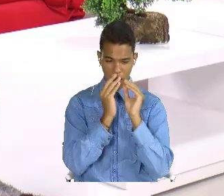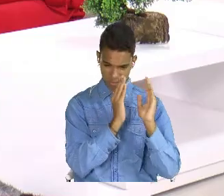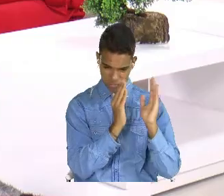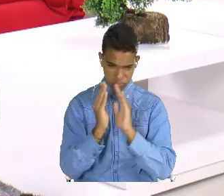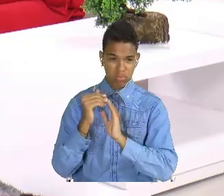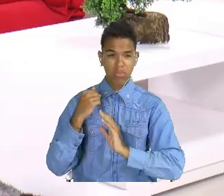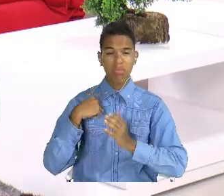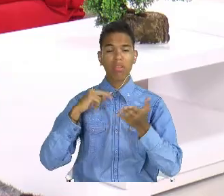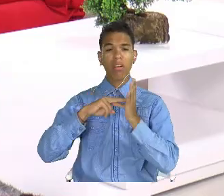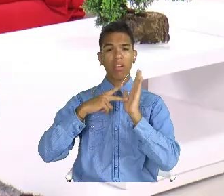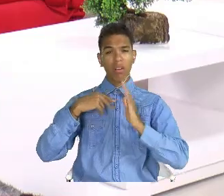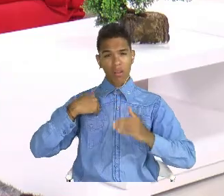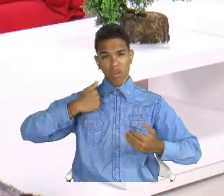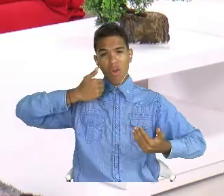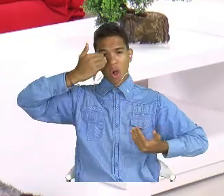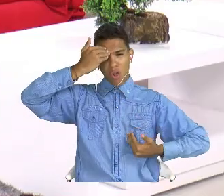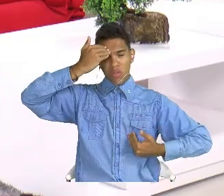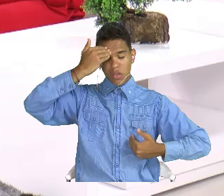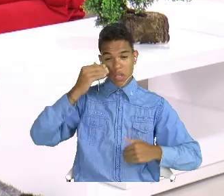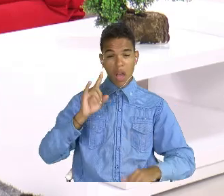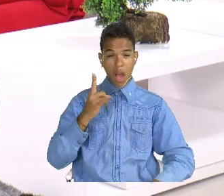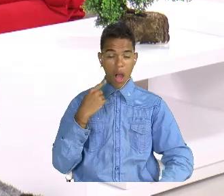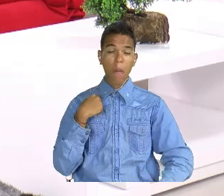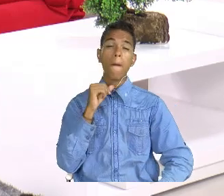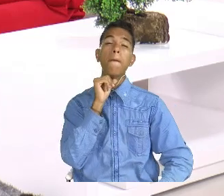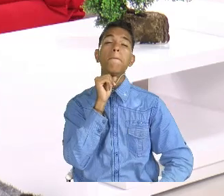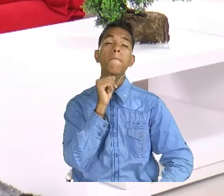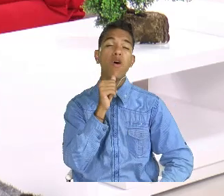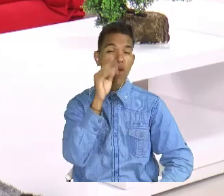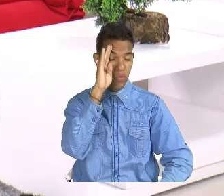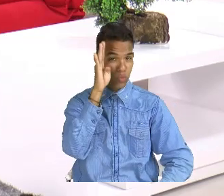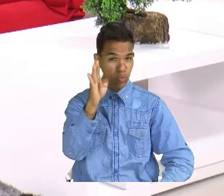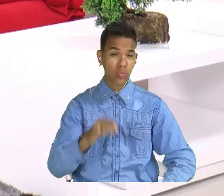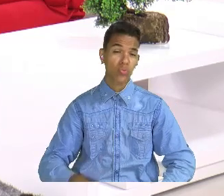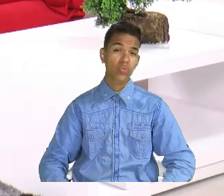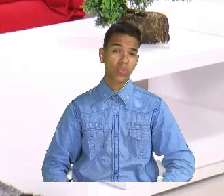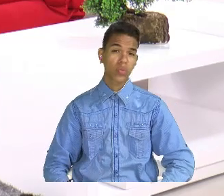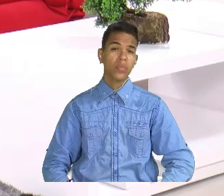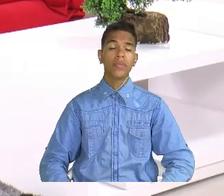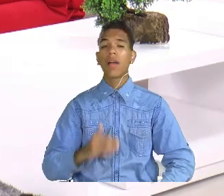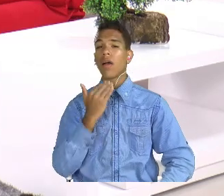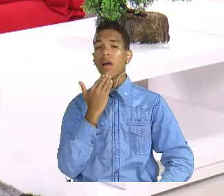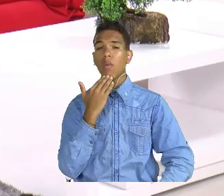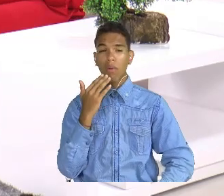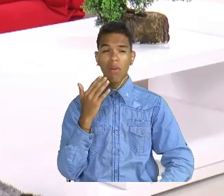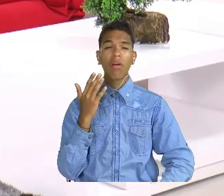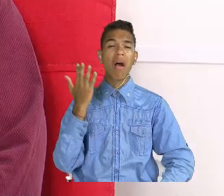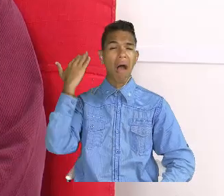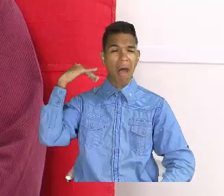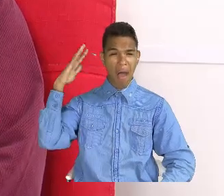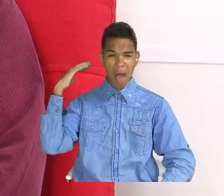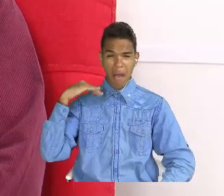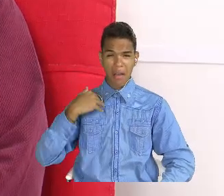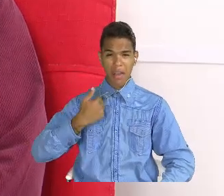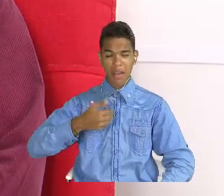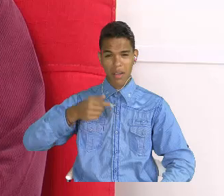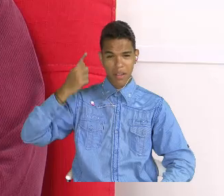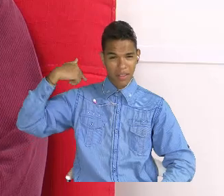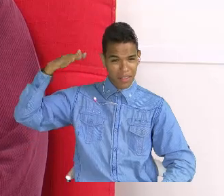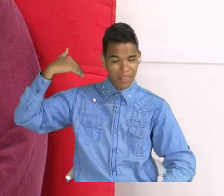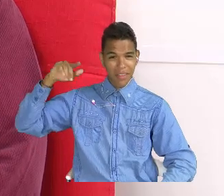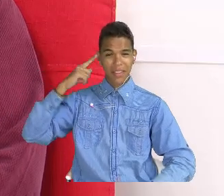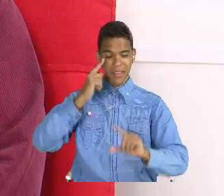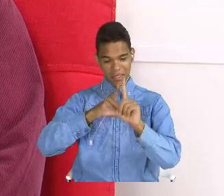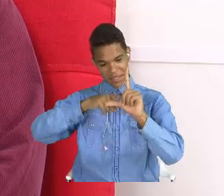que fácilmente puede pasar a un estado diabético. Si es un paciente que ya tiene unas cifras de glicemia supremamente elevadas, que muchas veces